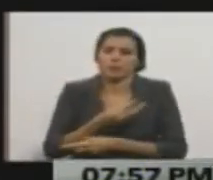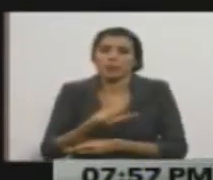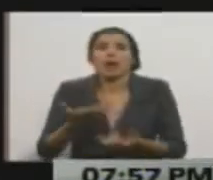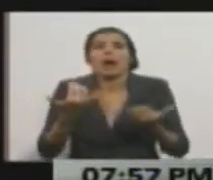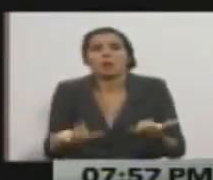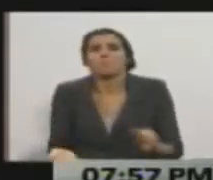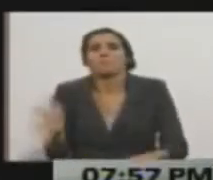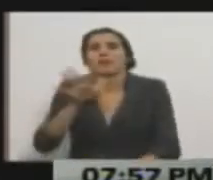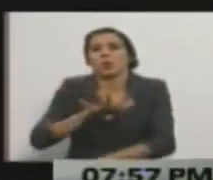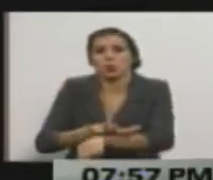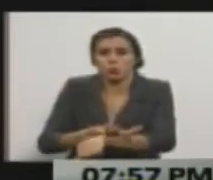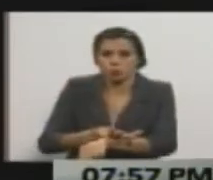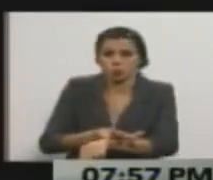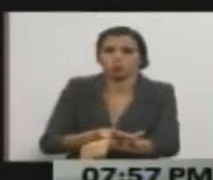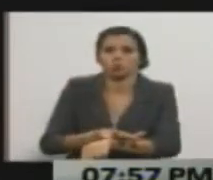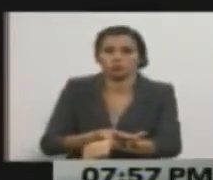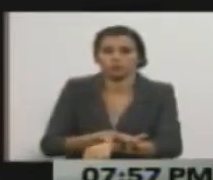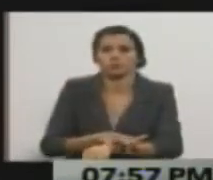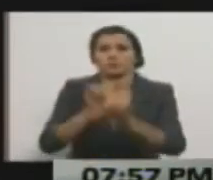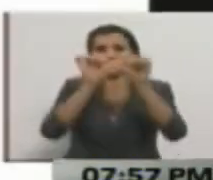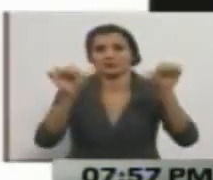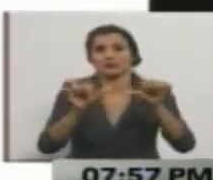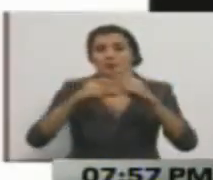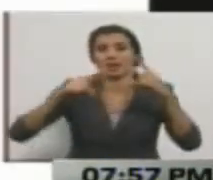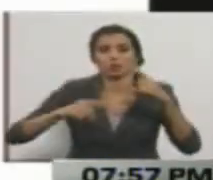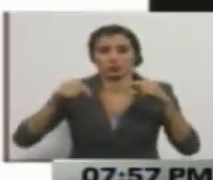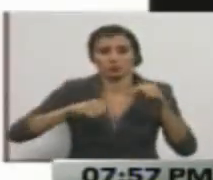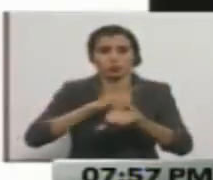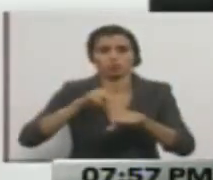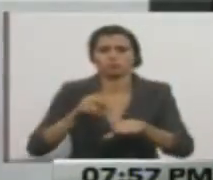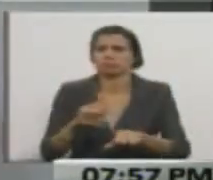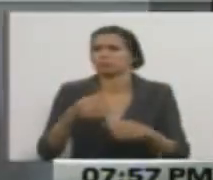colapso del sistema eléctrico en Puerto Rico. Sí.